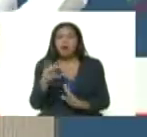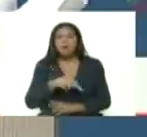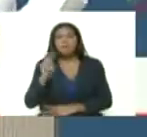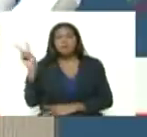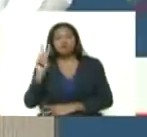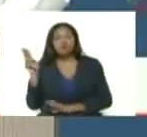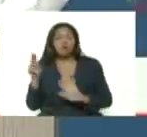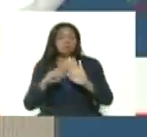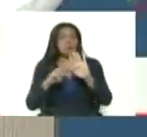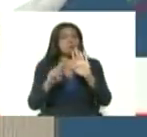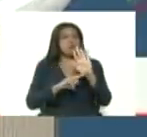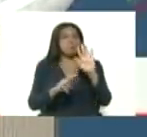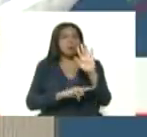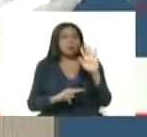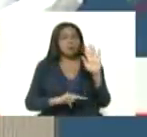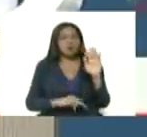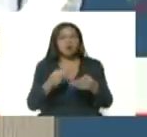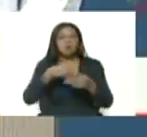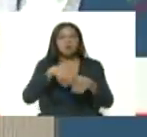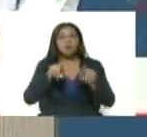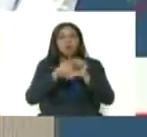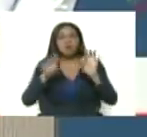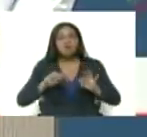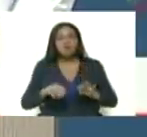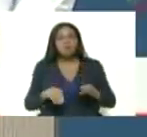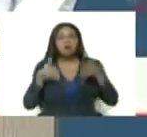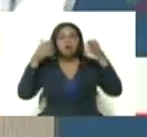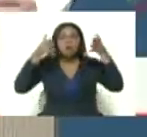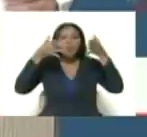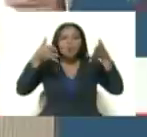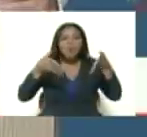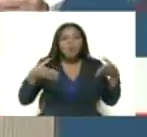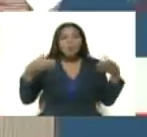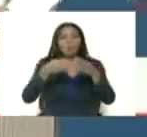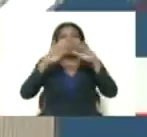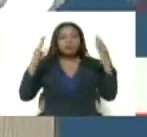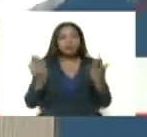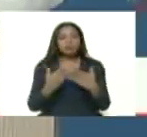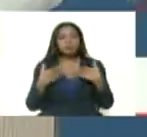está cumpliendo con lo establecido por la Organización Mundial de la Salud.